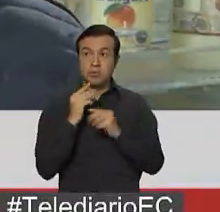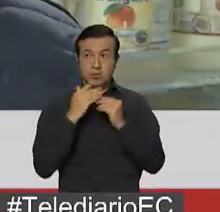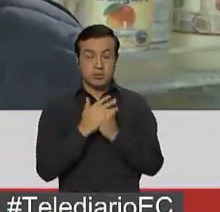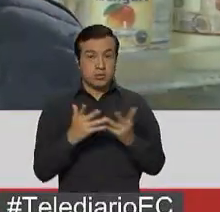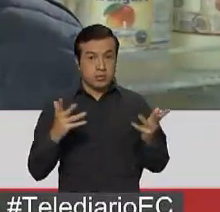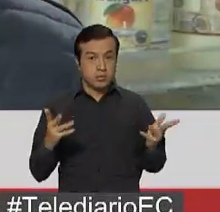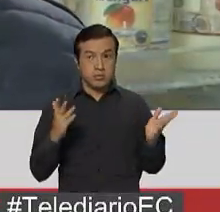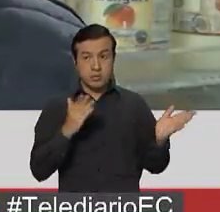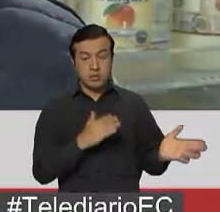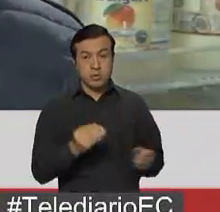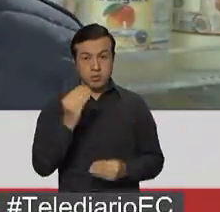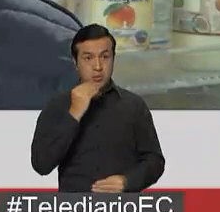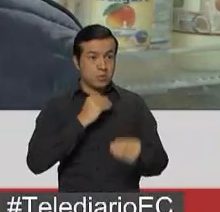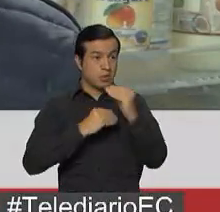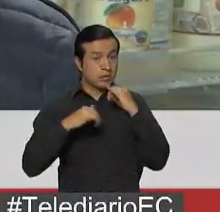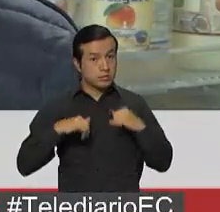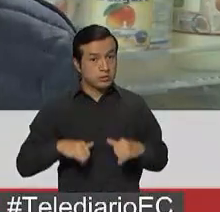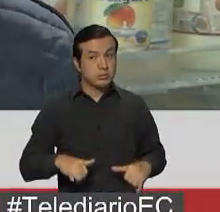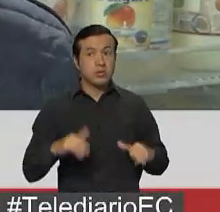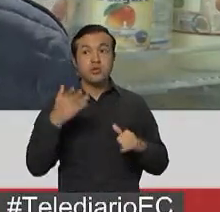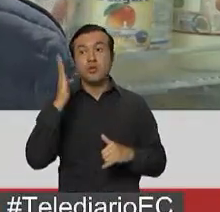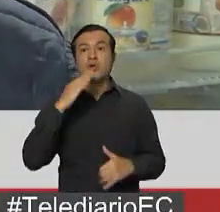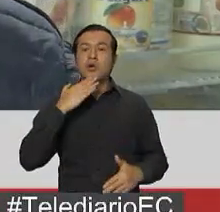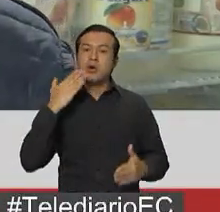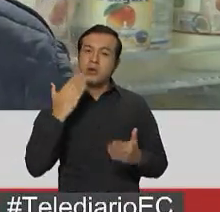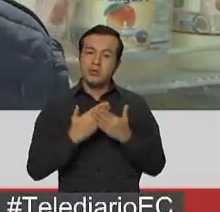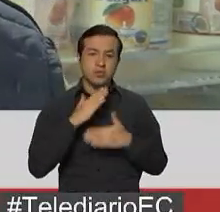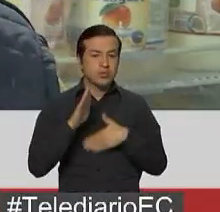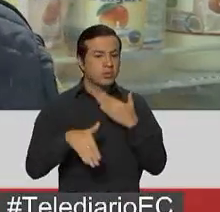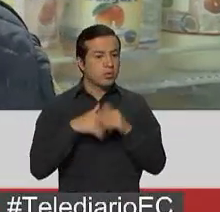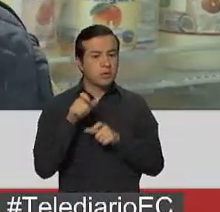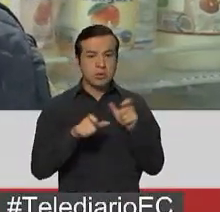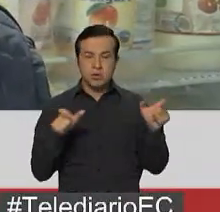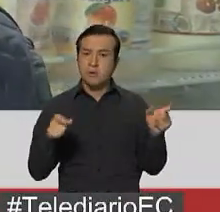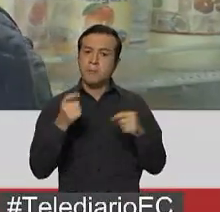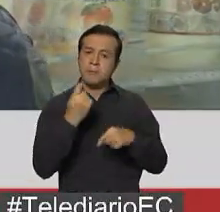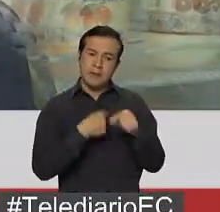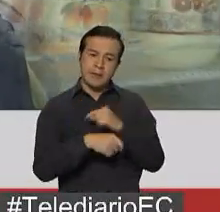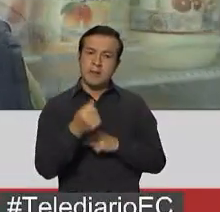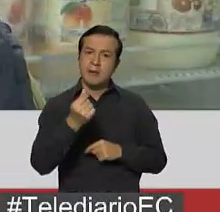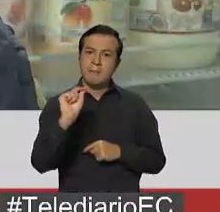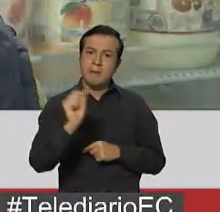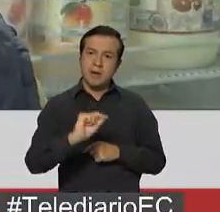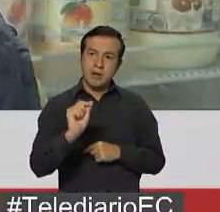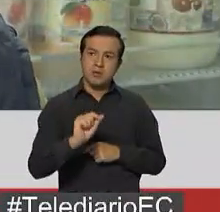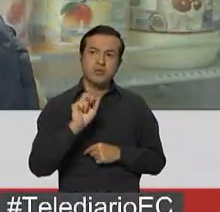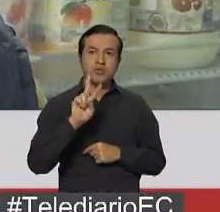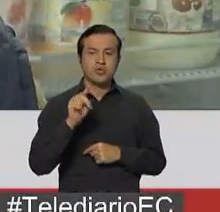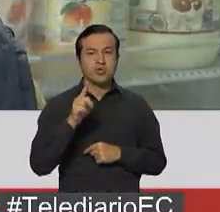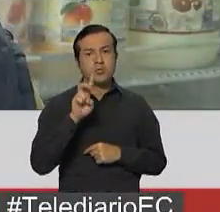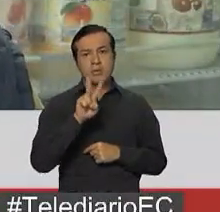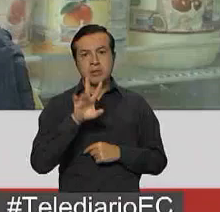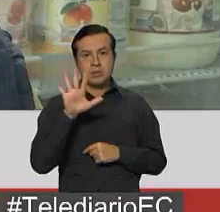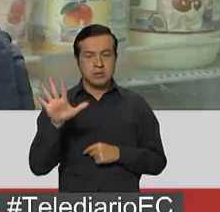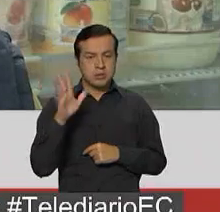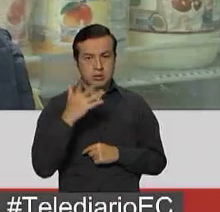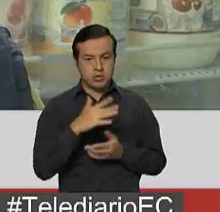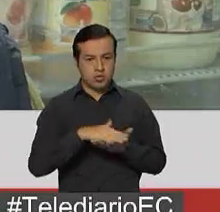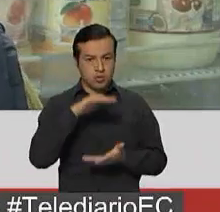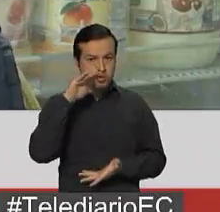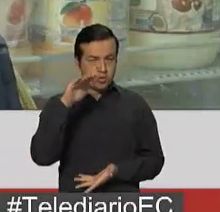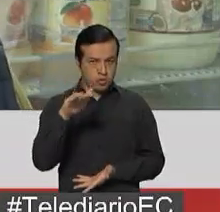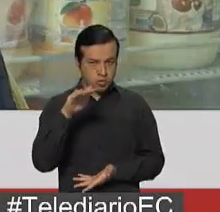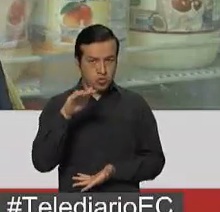si están consumiendo ahorita dando gracias a dios yo a todo el mundo les venga un precio cómodo a 225 desde de 2 litros